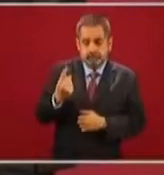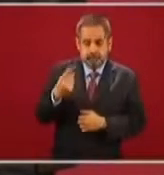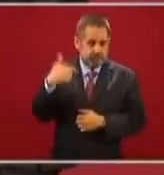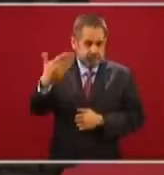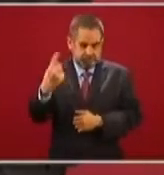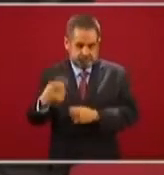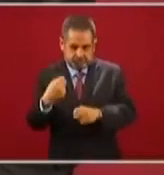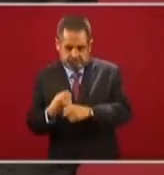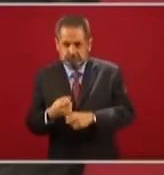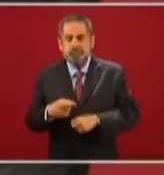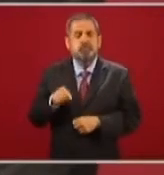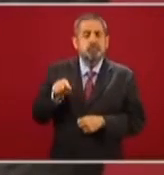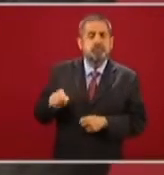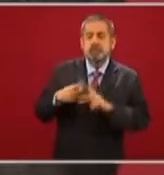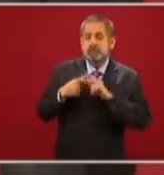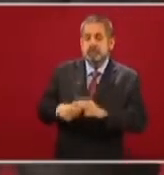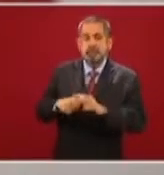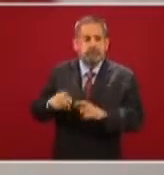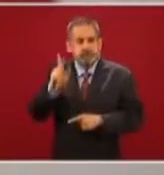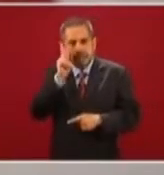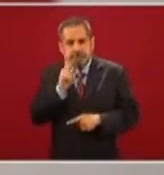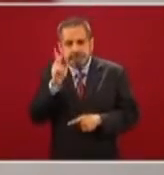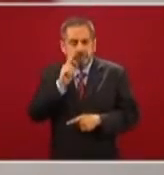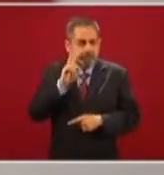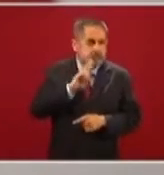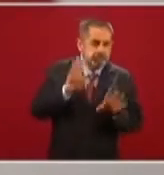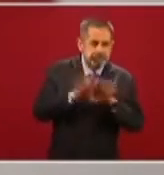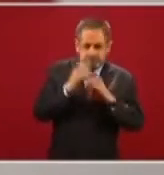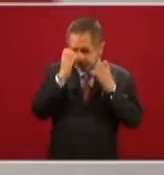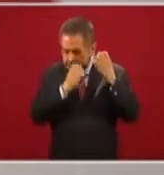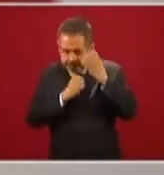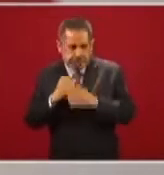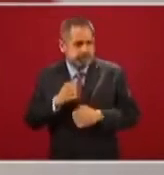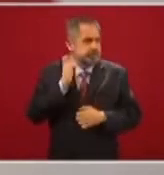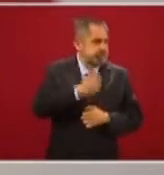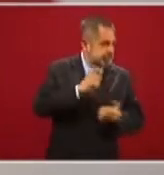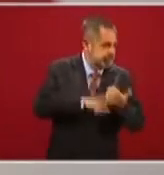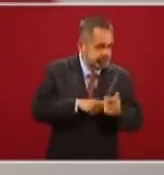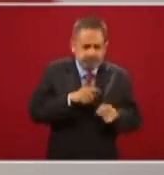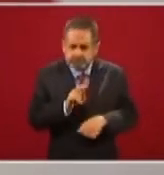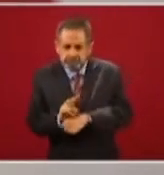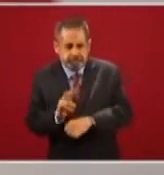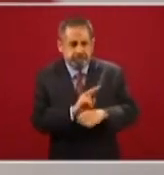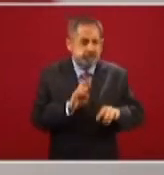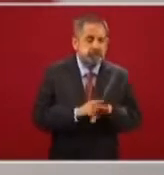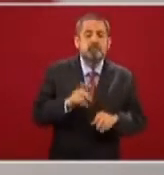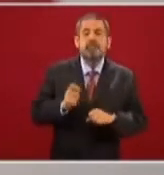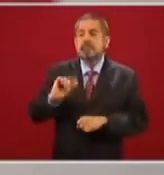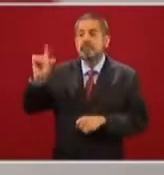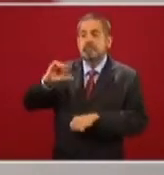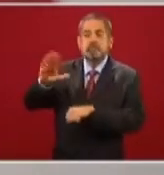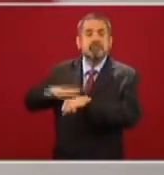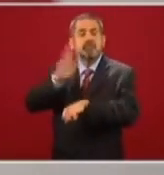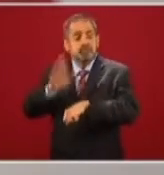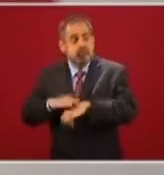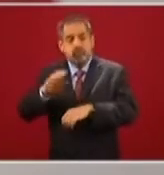año, iniciar lo que serían las pruebas, las revisiones, las validaciones que tienen que hacer tanto las autoridades nacionales